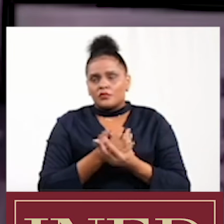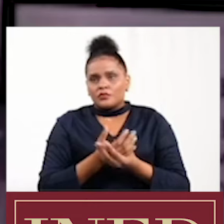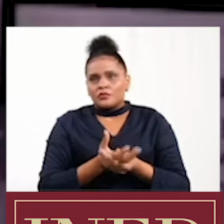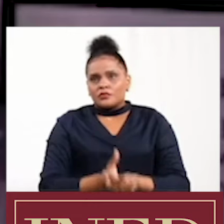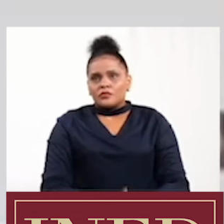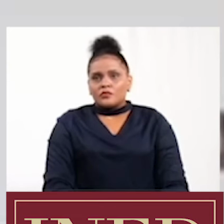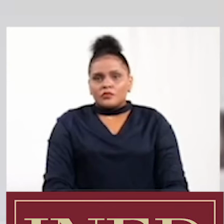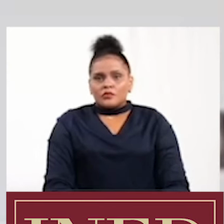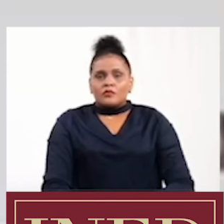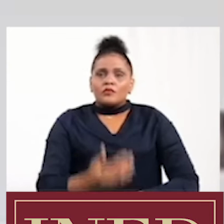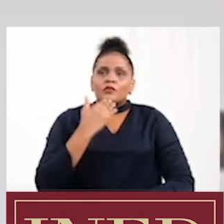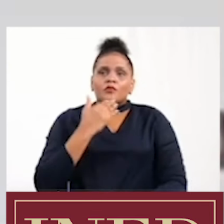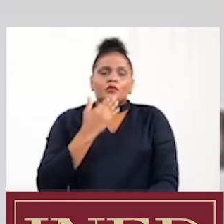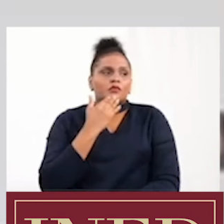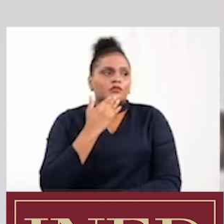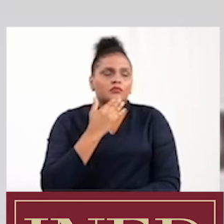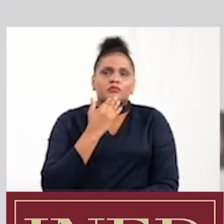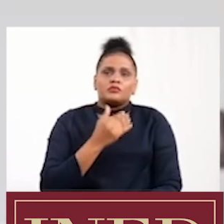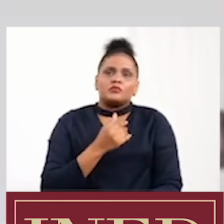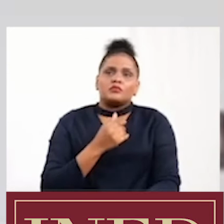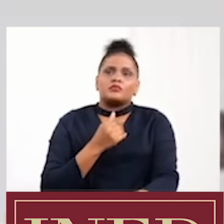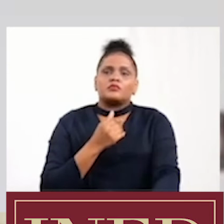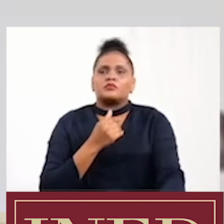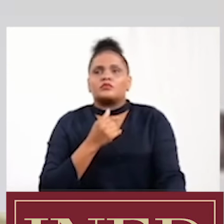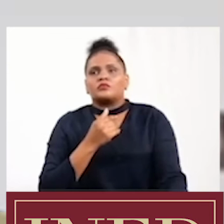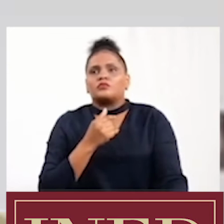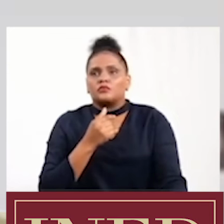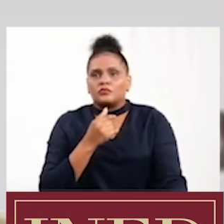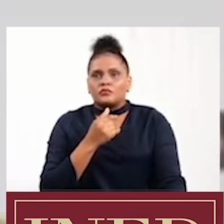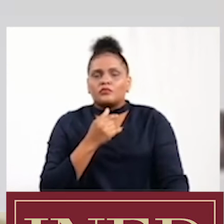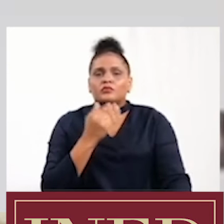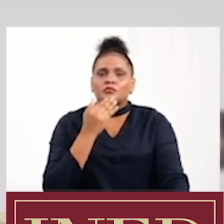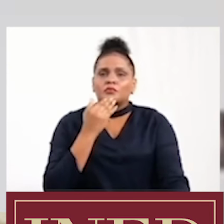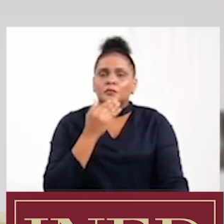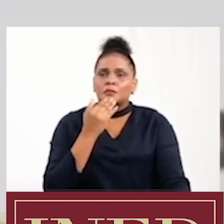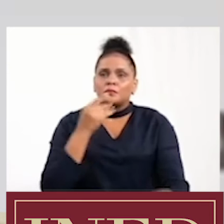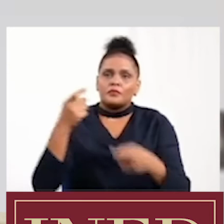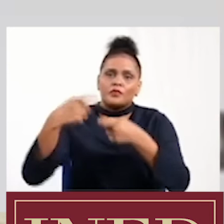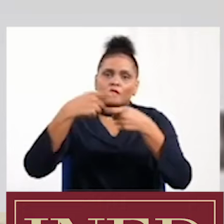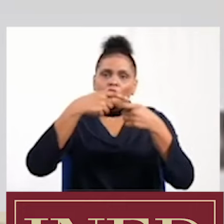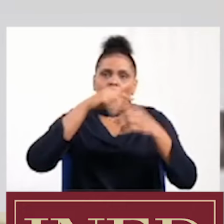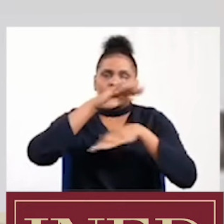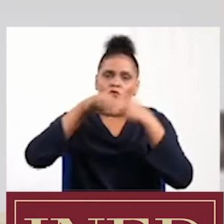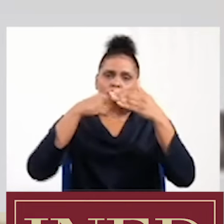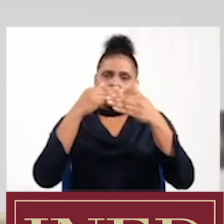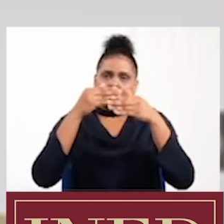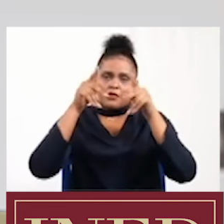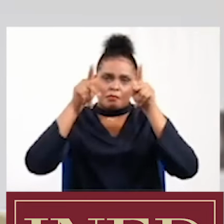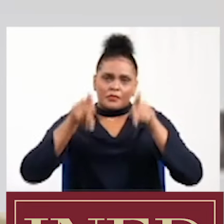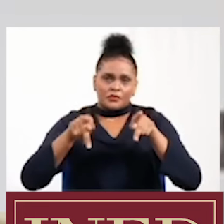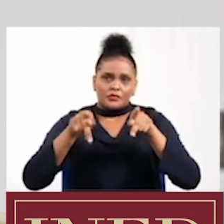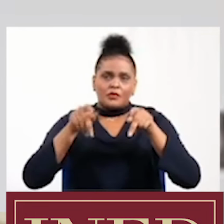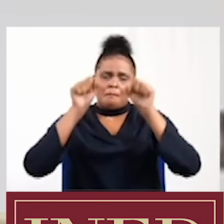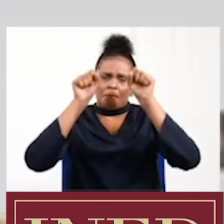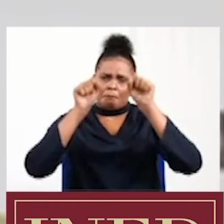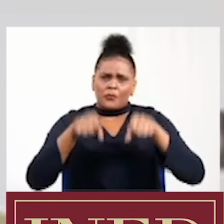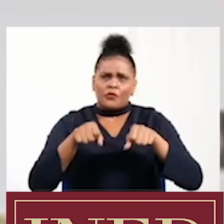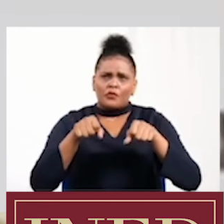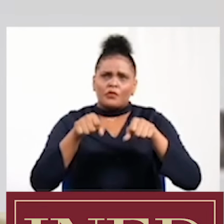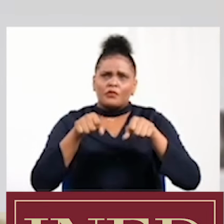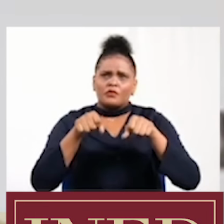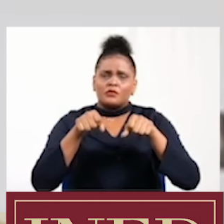muchísimas gracias doctora ya no por su excelente participación quisiera aprovechar para agradecer a todas aquellas personas que han hecho posible